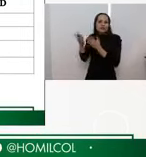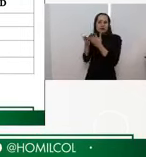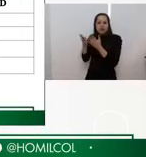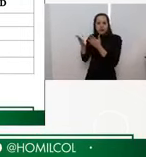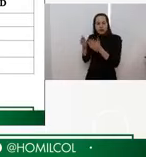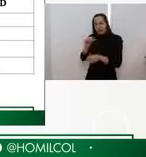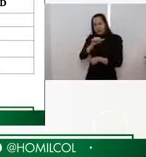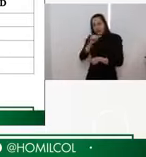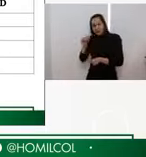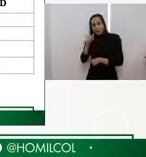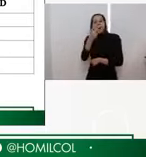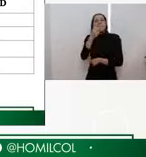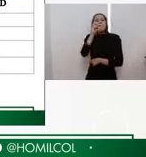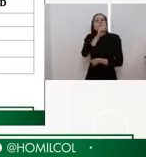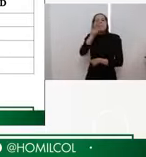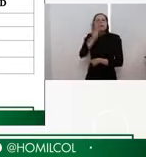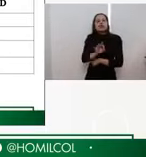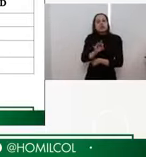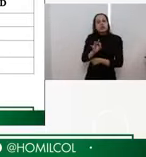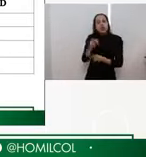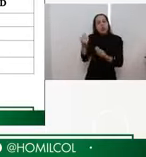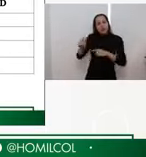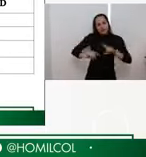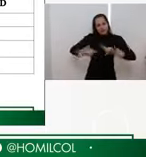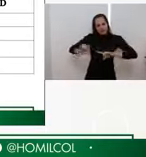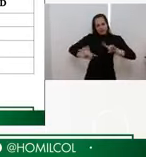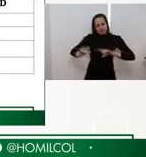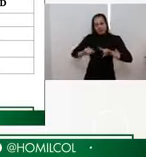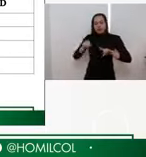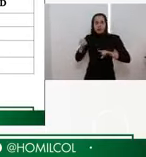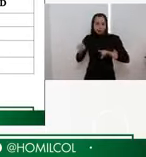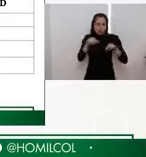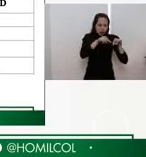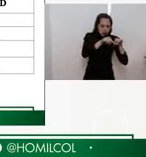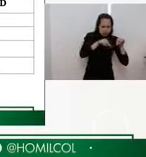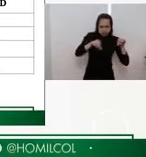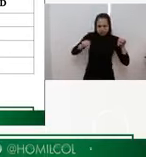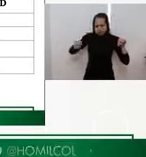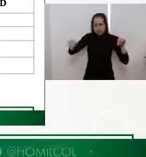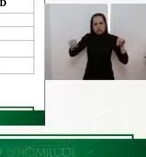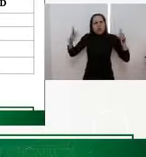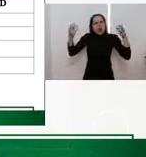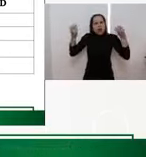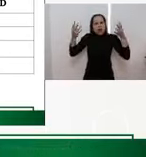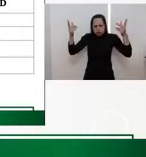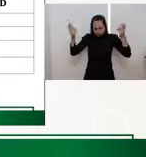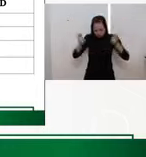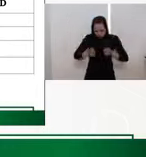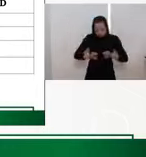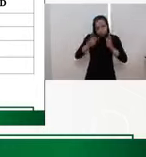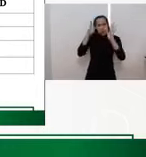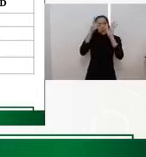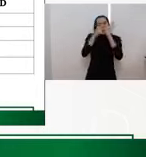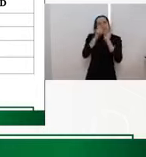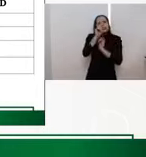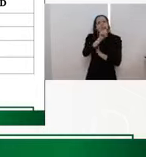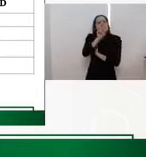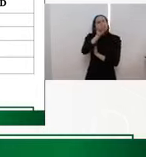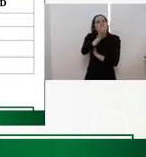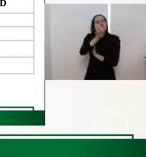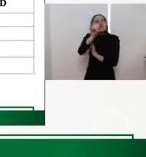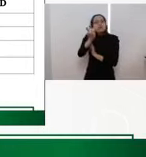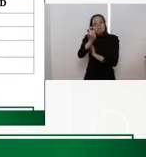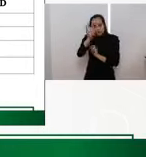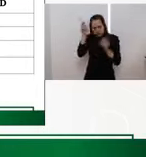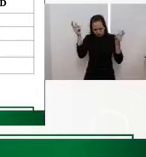personal administrativo con estas personas con s a 2.168 es que nosotros brindamos toda